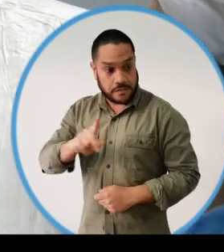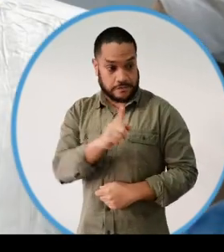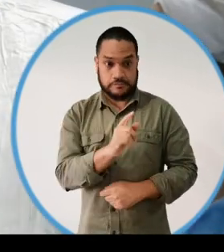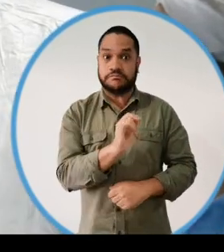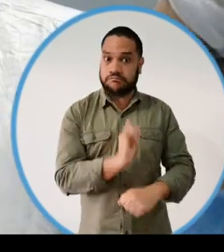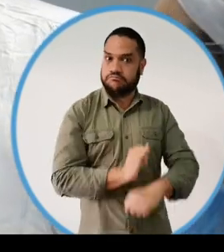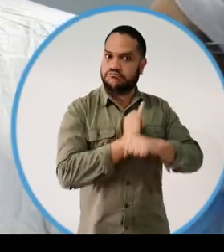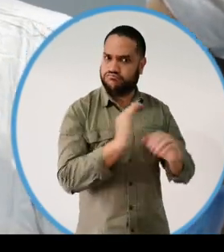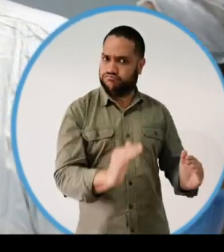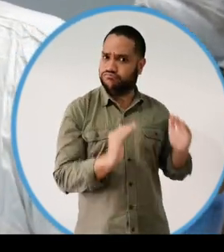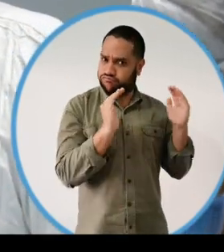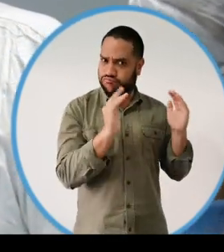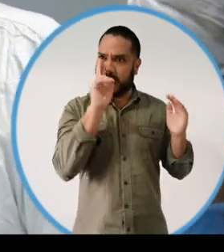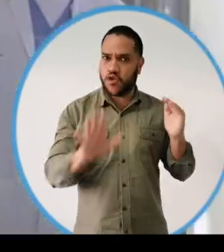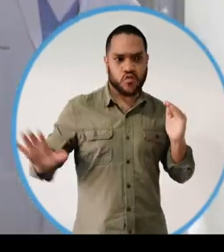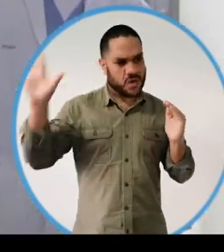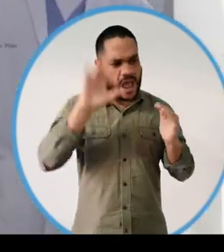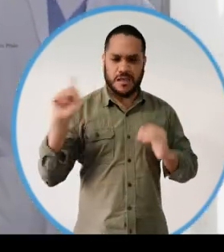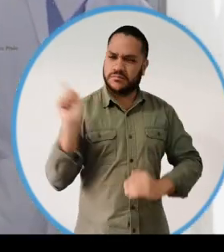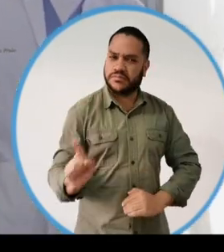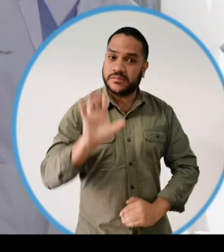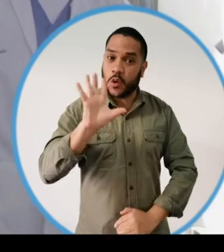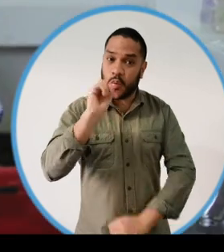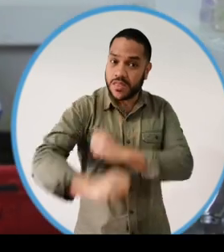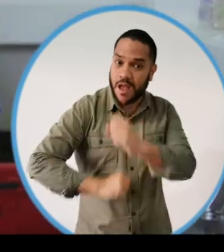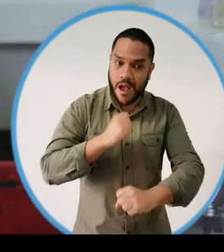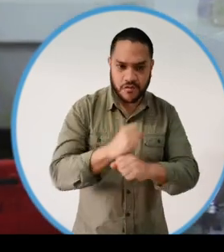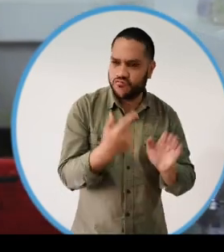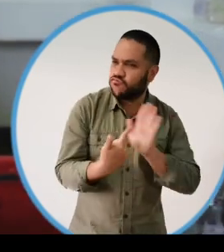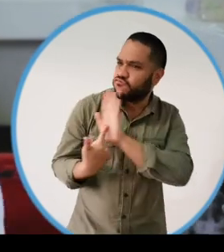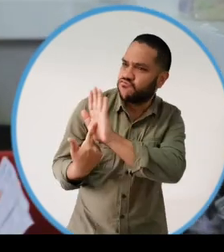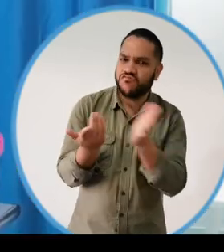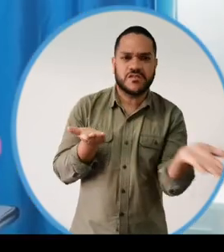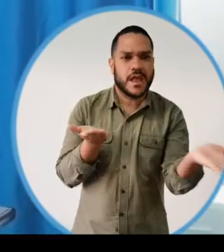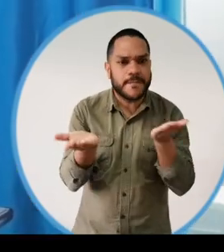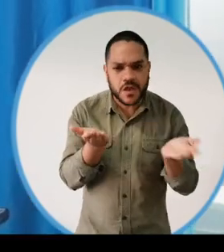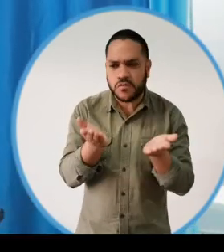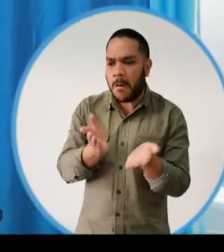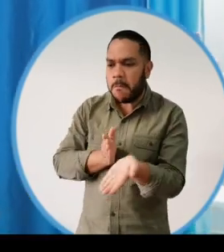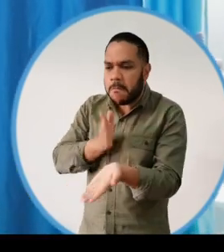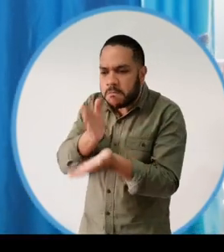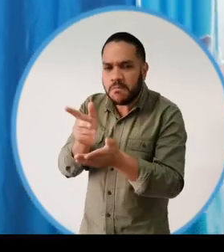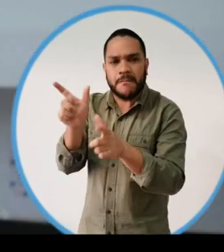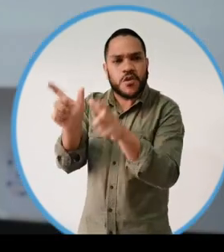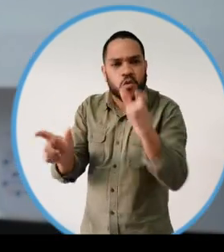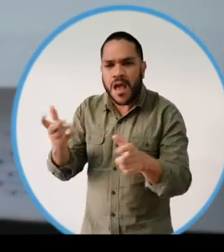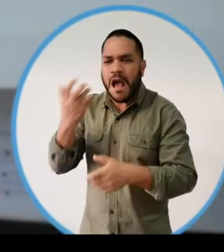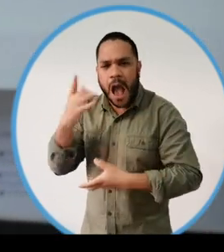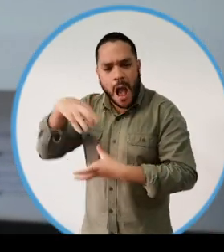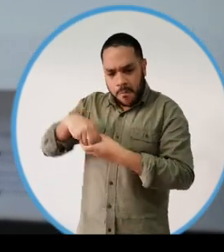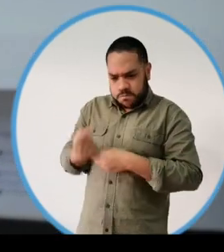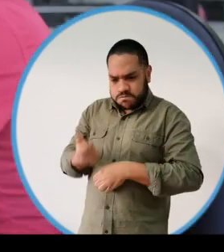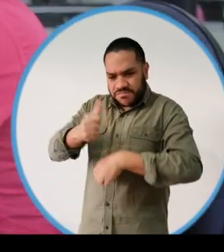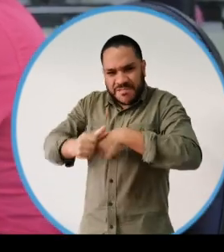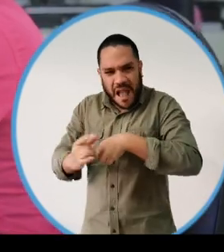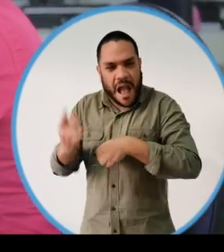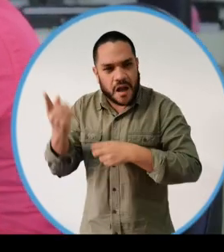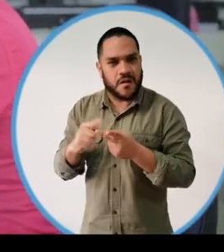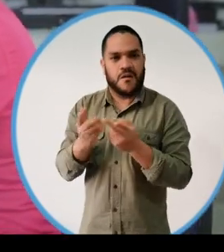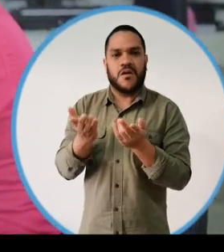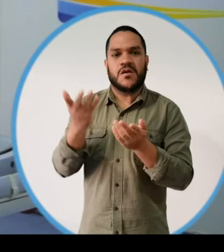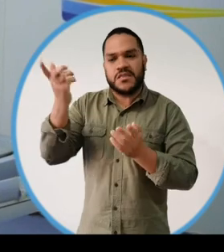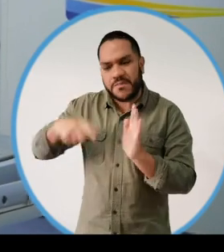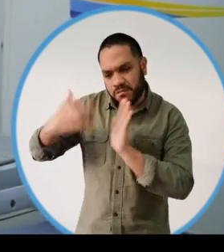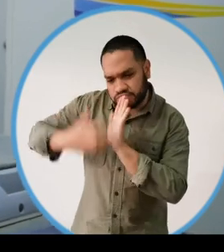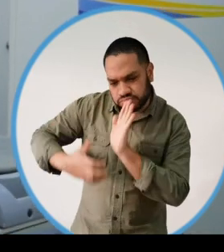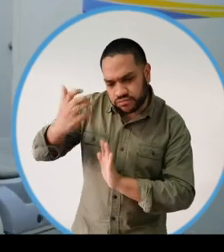nacional que por más de 50 años ha prestado a la comunidad servicios ambulatorios, hospitalarios y apoyo diagnóstico bajo atributos